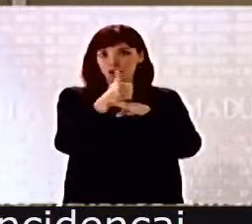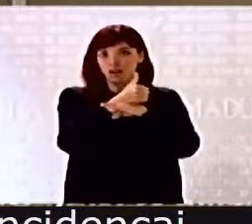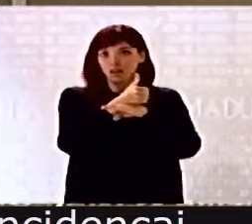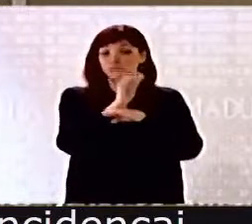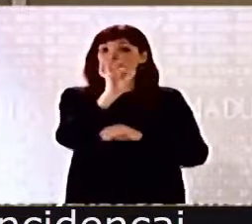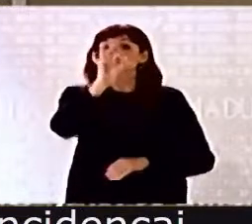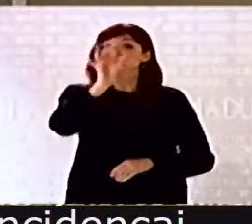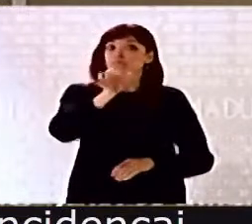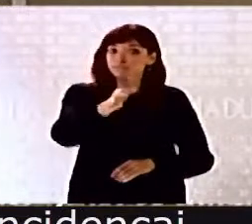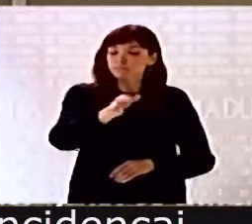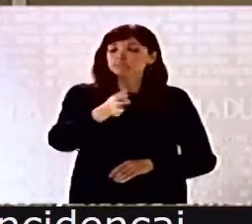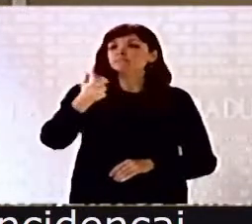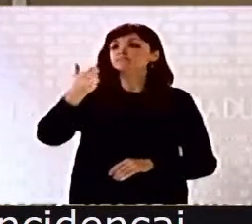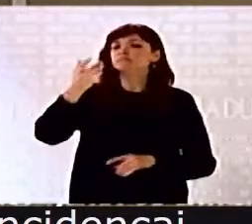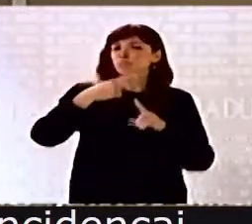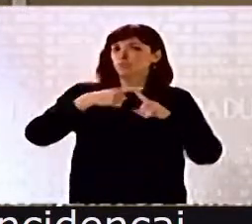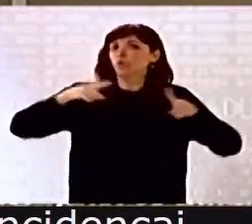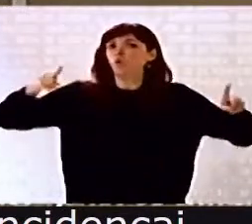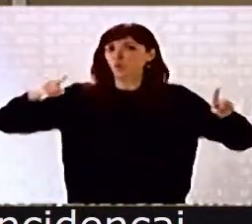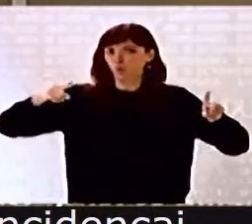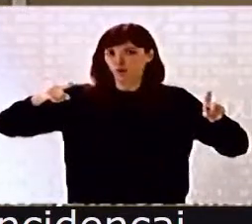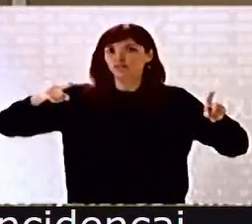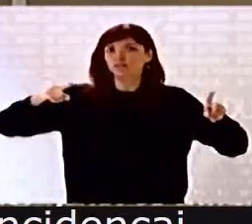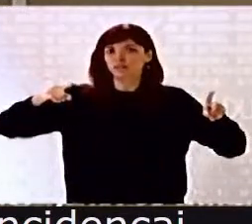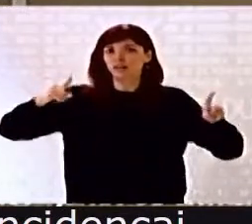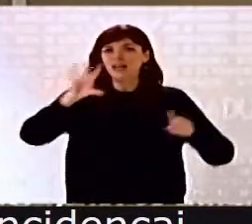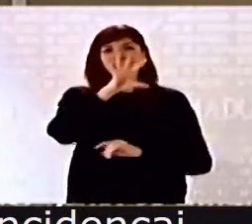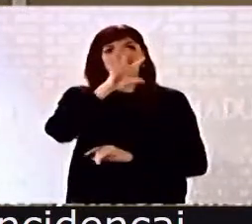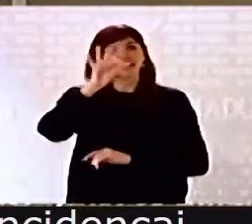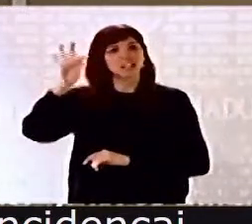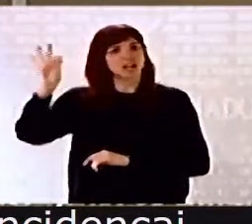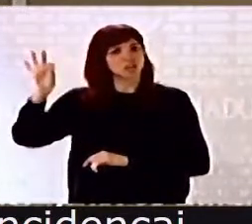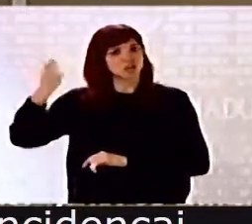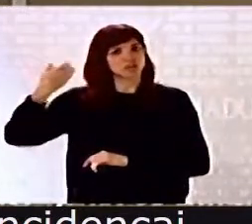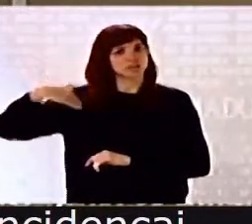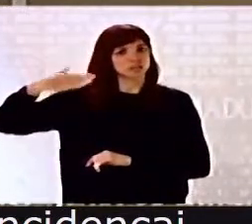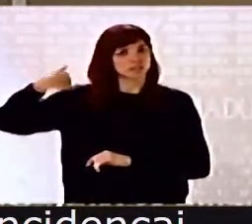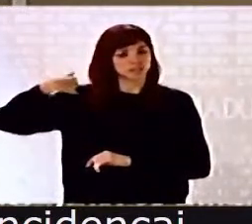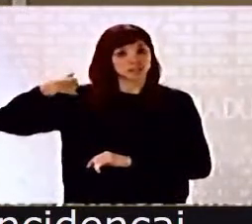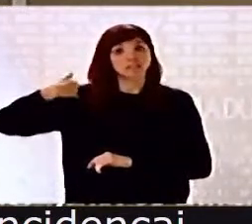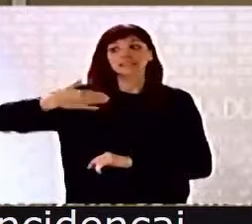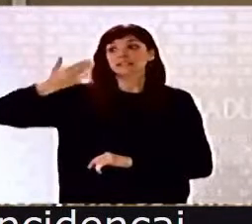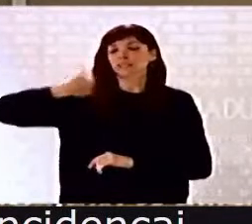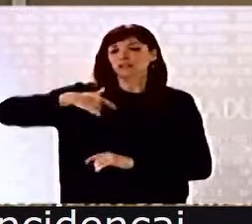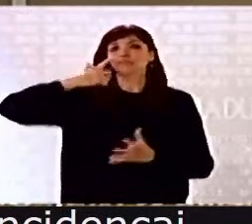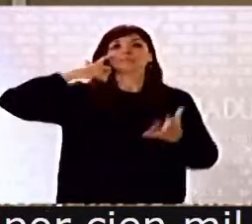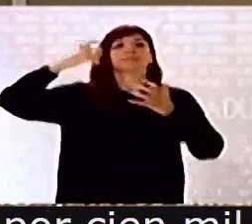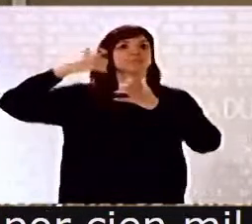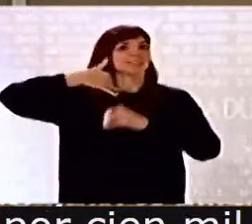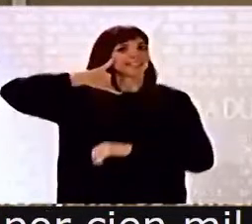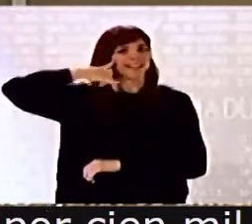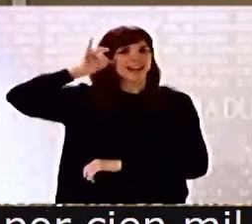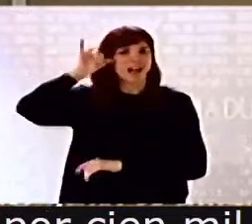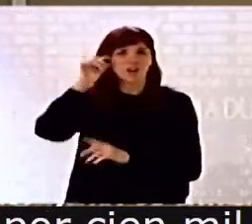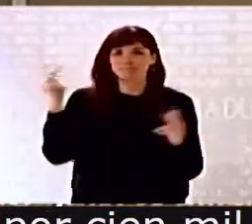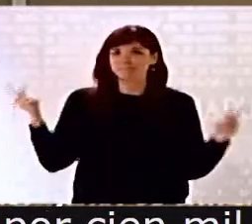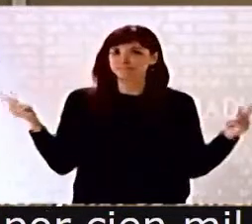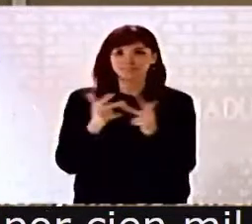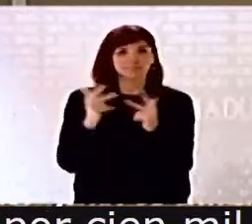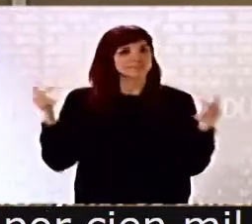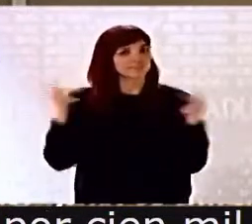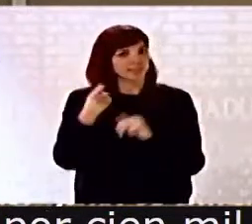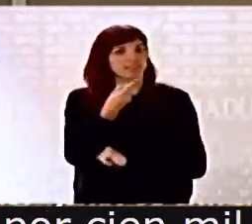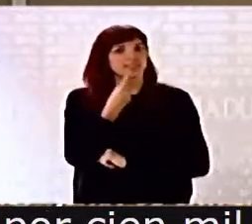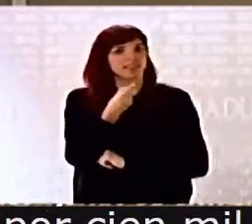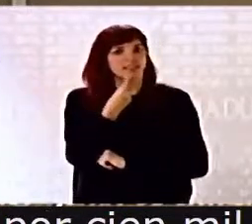Cierto que muy lejos de los 500 casos por 100.000 habitantes, que indica el riesgo extremo